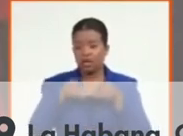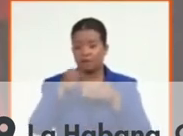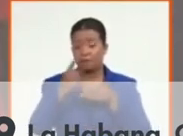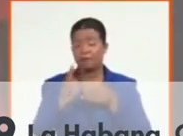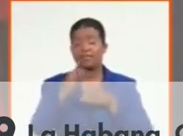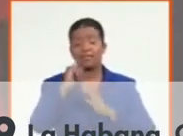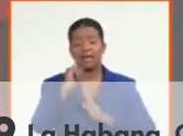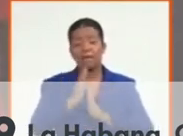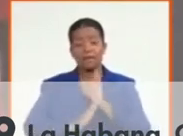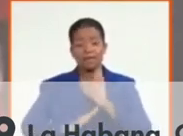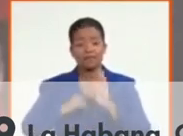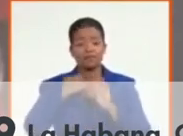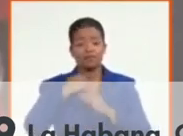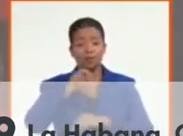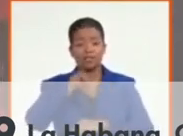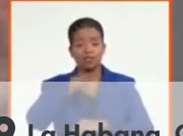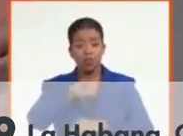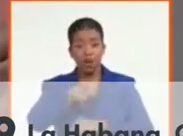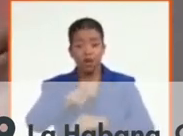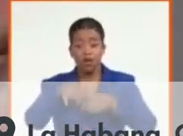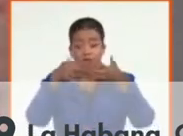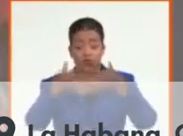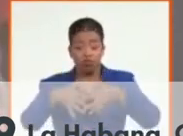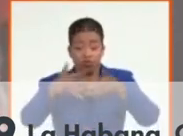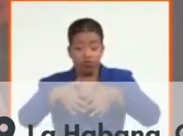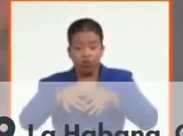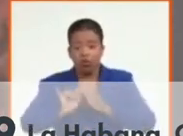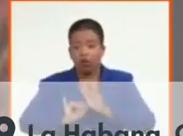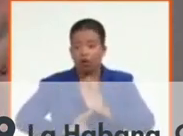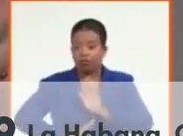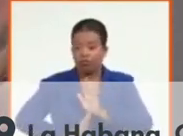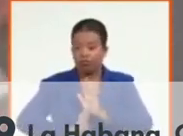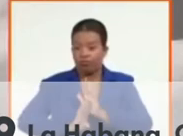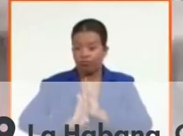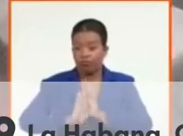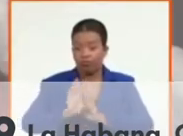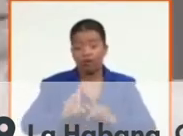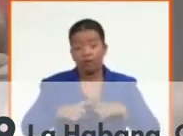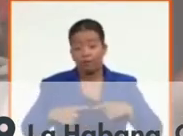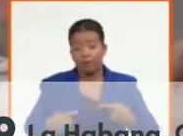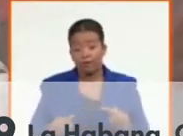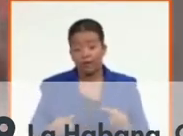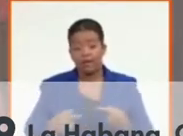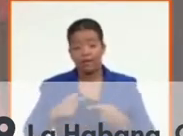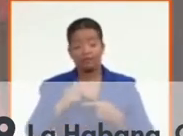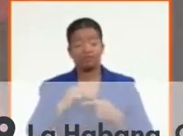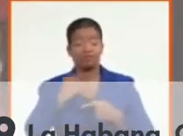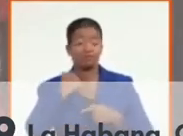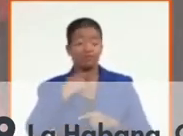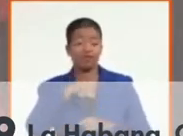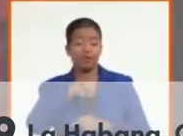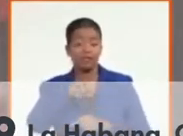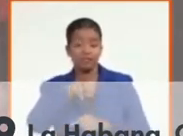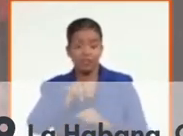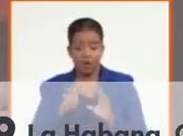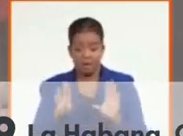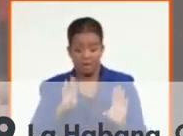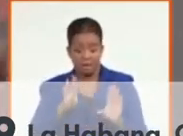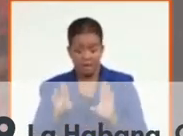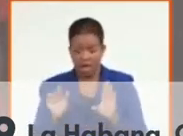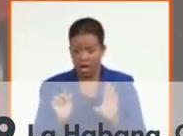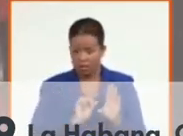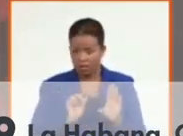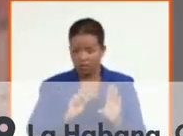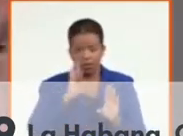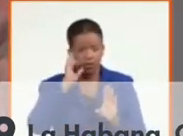y a partir de ahí seguir avanzando más porque el año en el primer semestre el 2019 que fue prácticamente hace nada se puede acortar